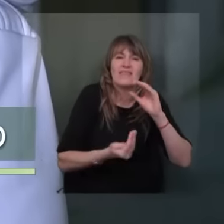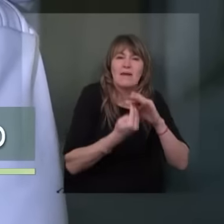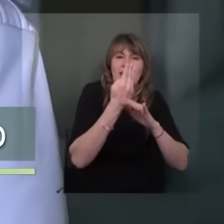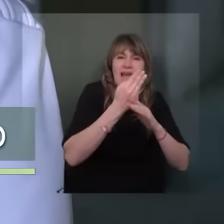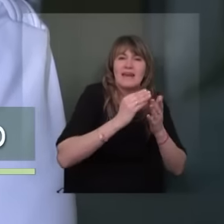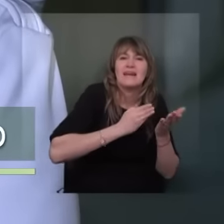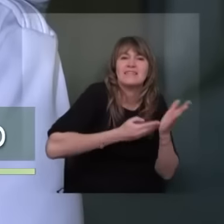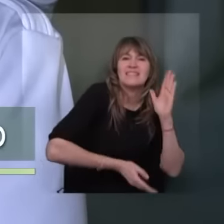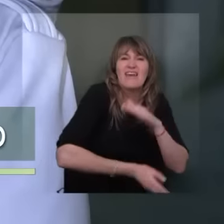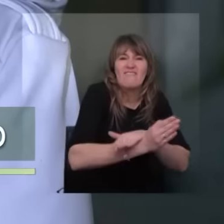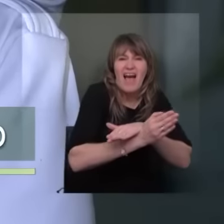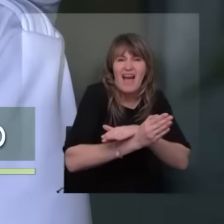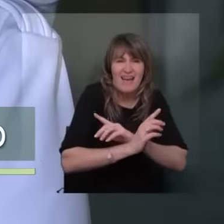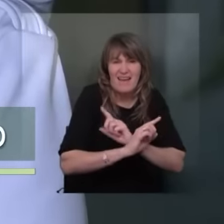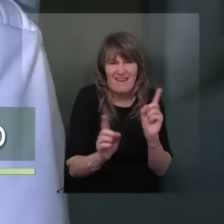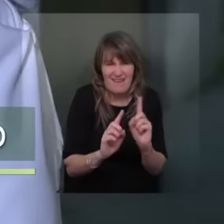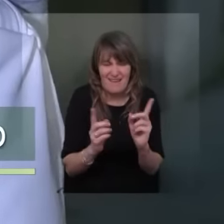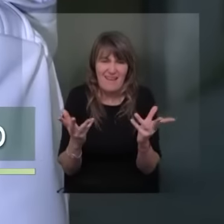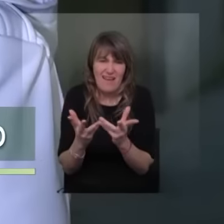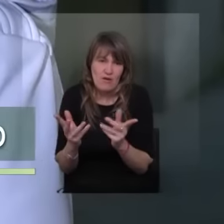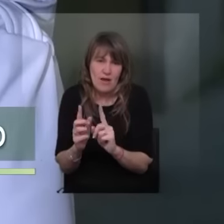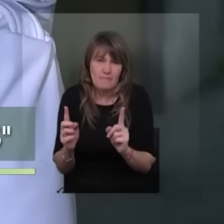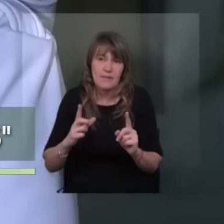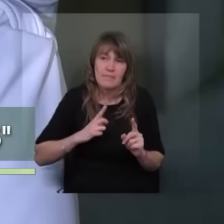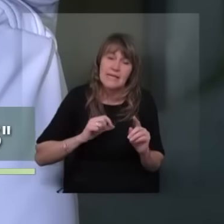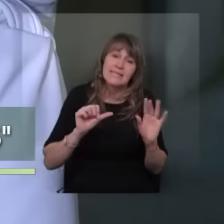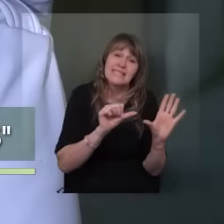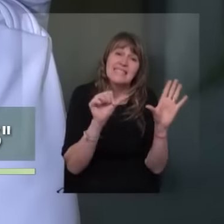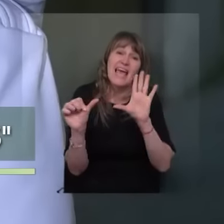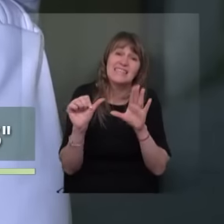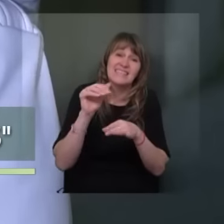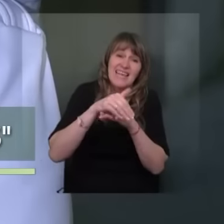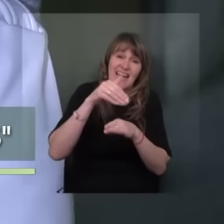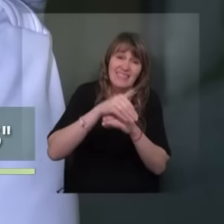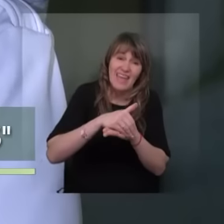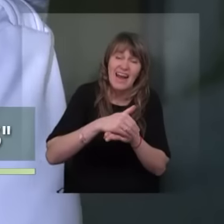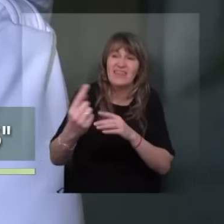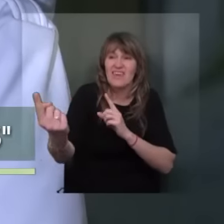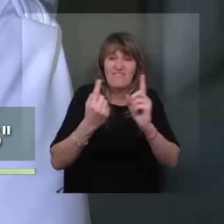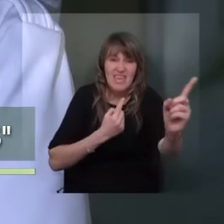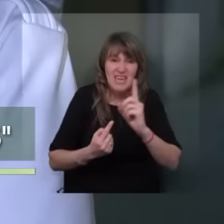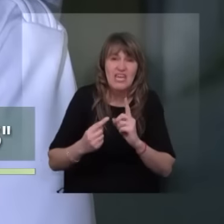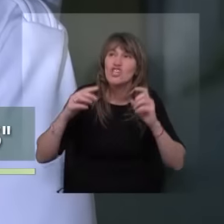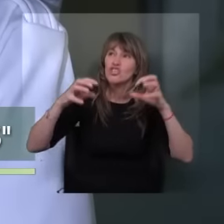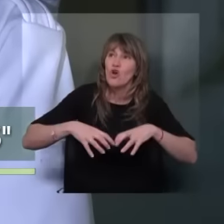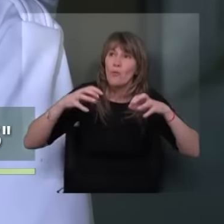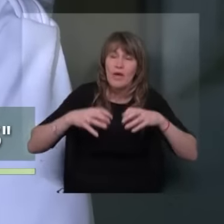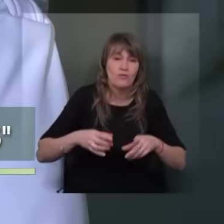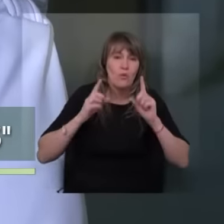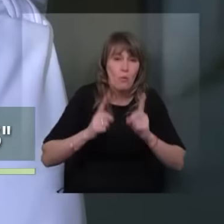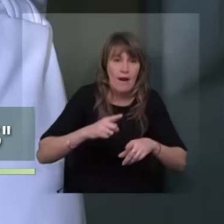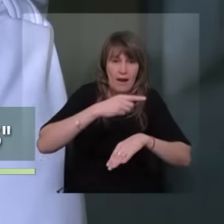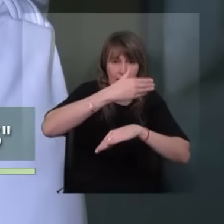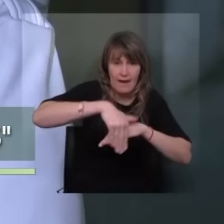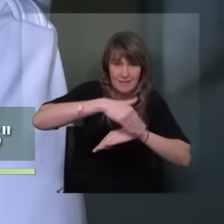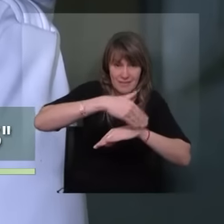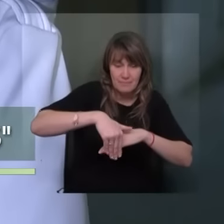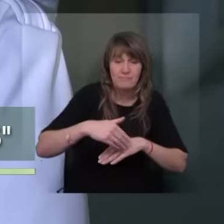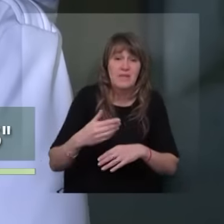retirar y tiene que esperar hasta las 6 de la tarde para ingresar llueva truene la verdad que está siendo muy bien